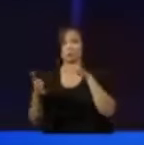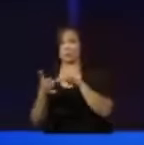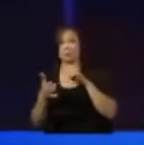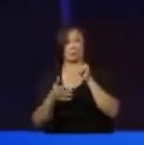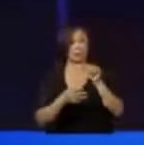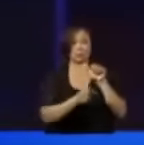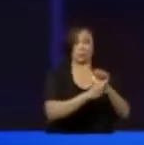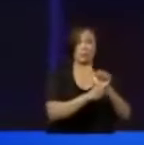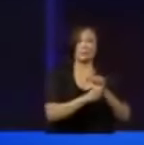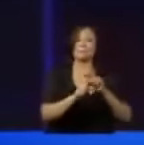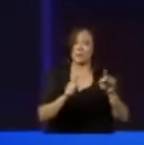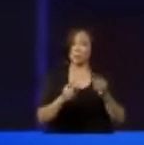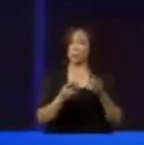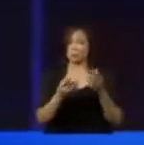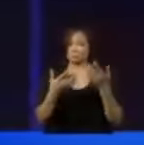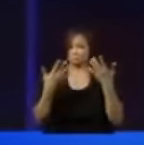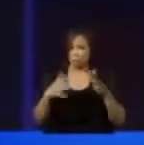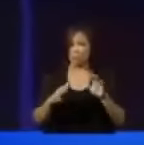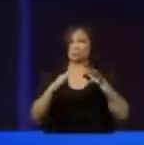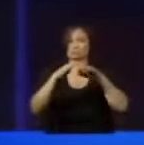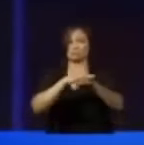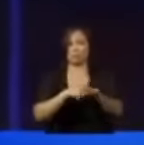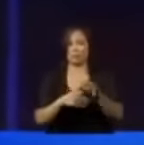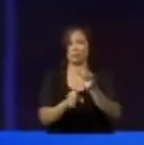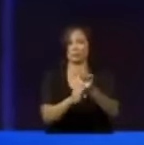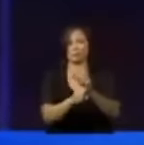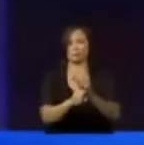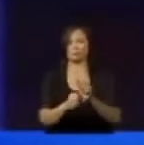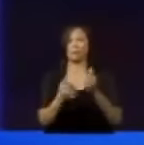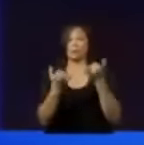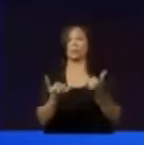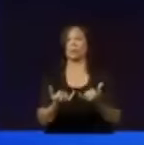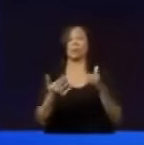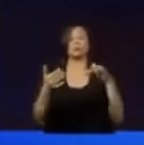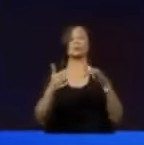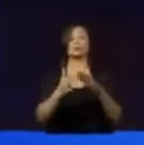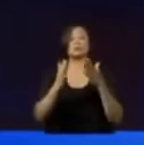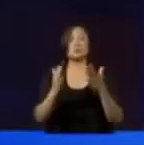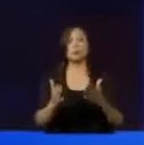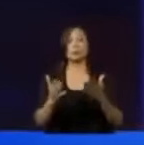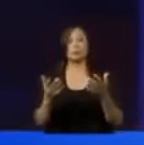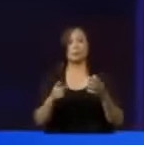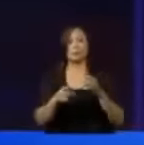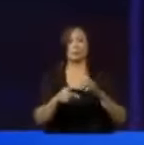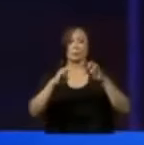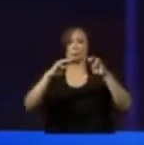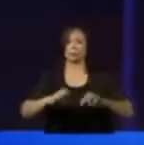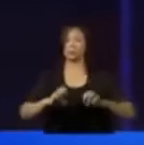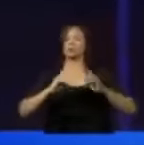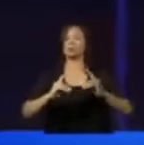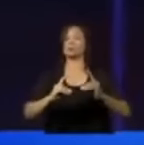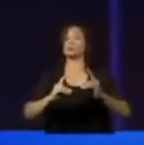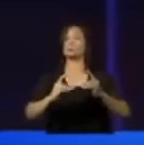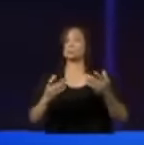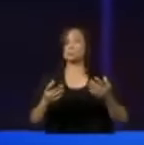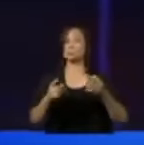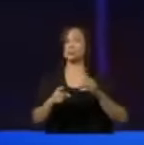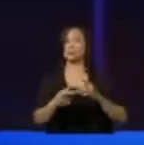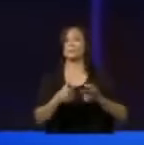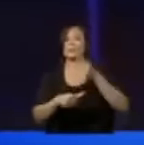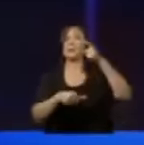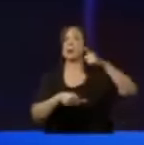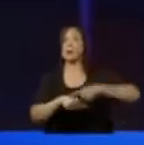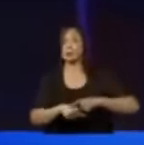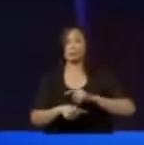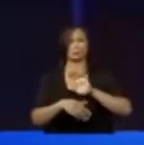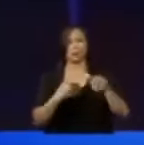ni trabajan, pero que inmediatamente pueden entrar al trabajo. Hoy los estudiantes del Ministerio de Educación tienen por